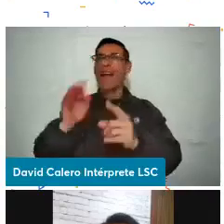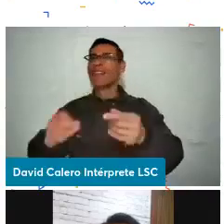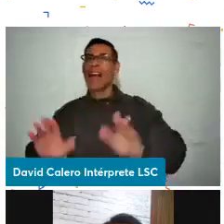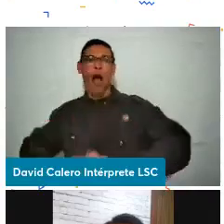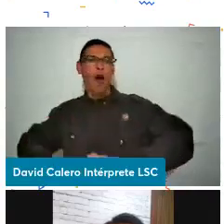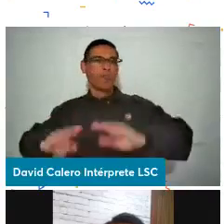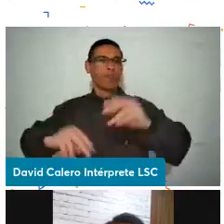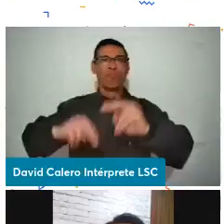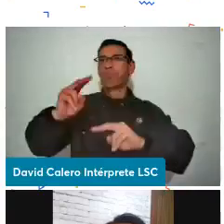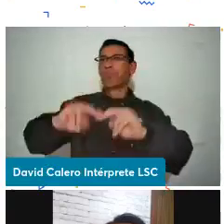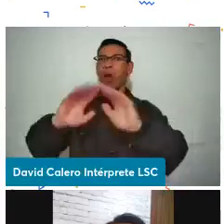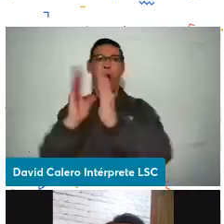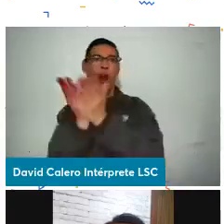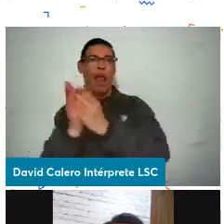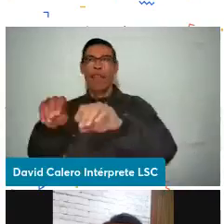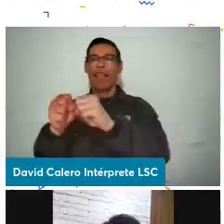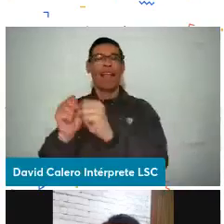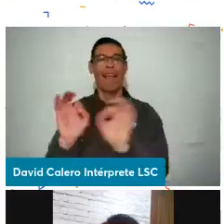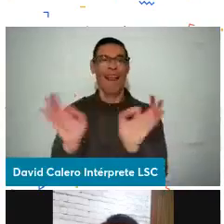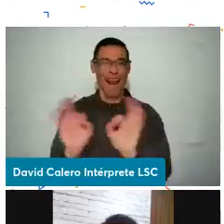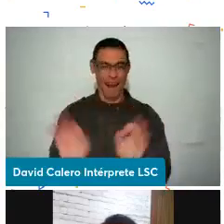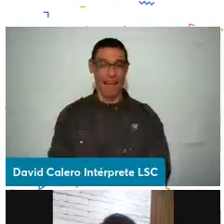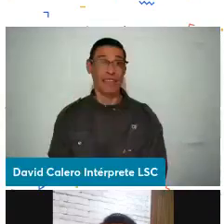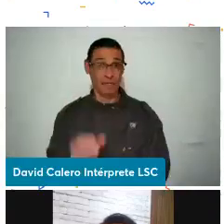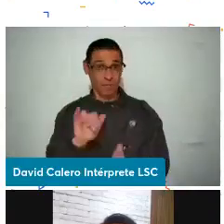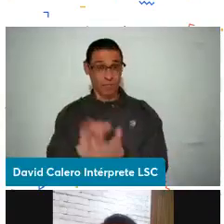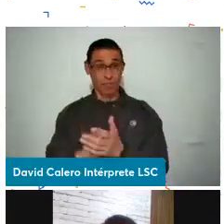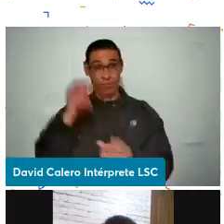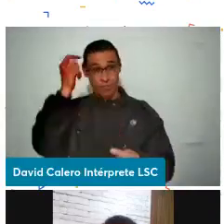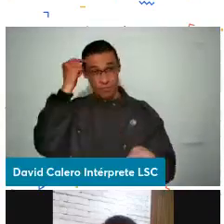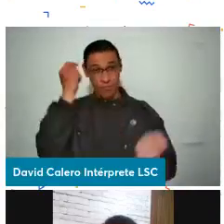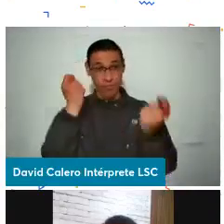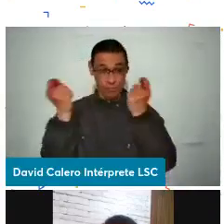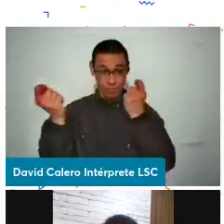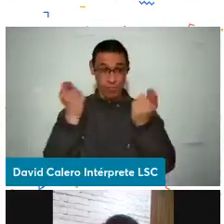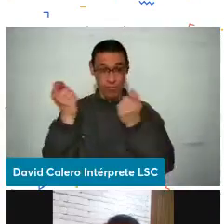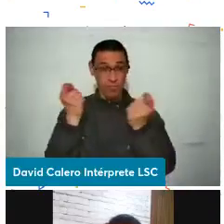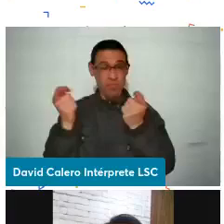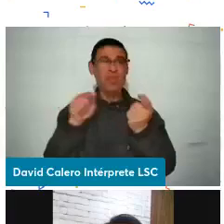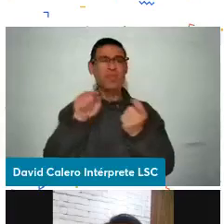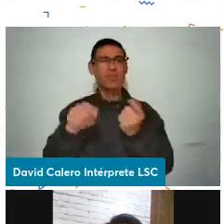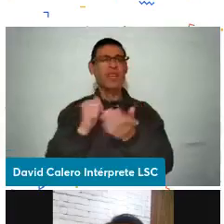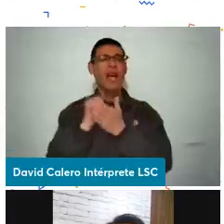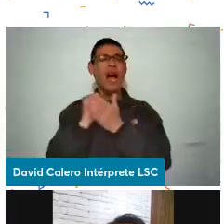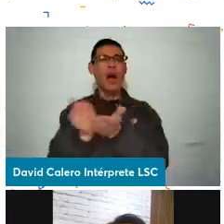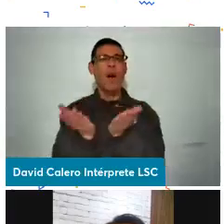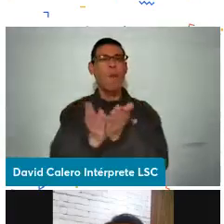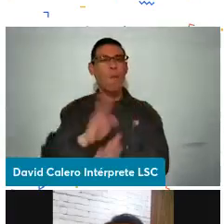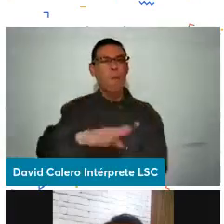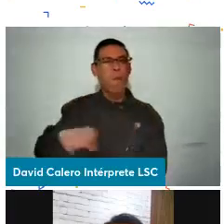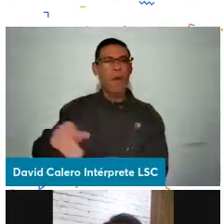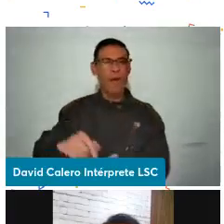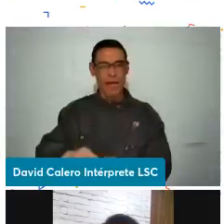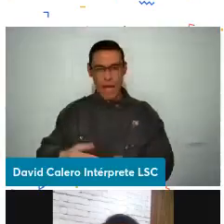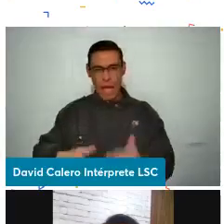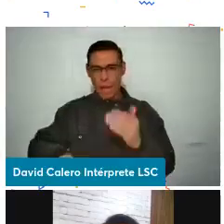Este tipo de estrategias le van a permitir al estudiante generar un conocimiento un poco